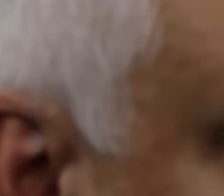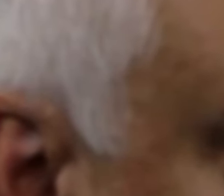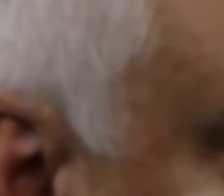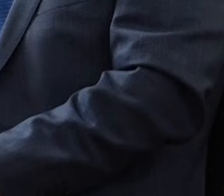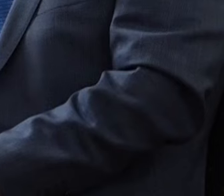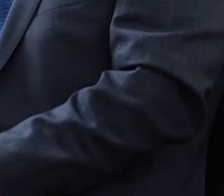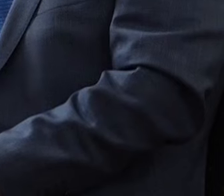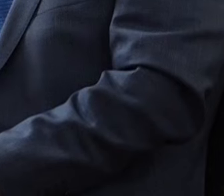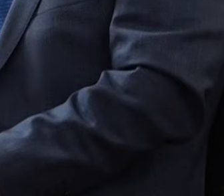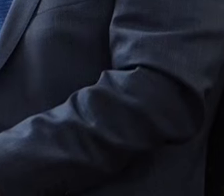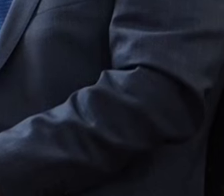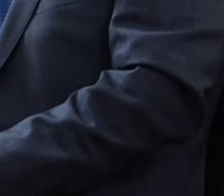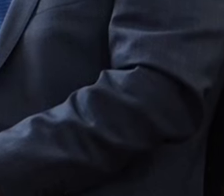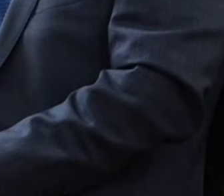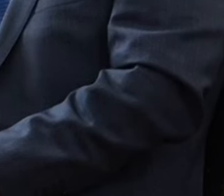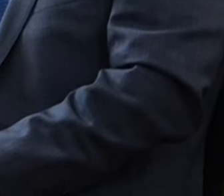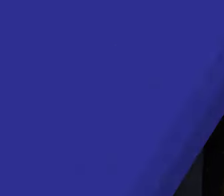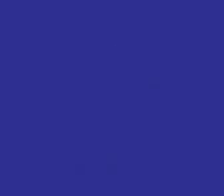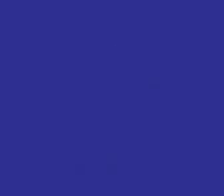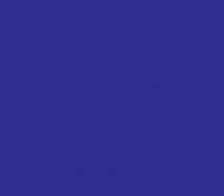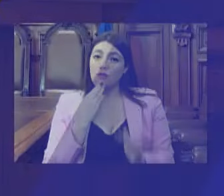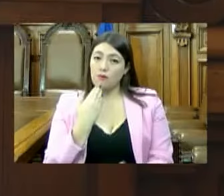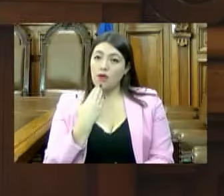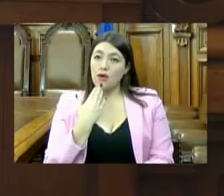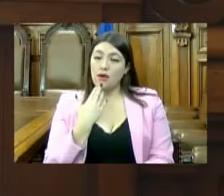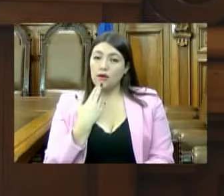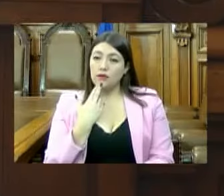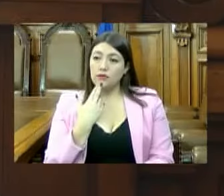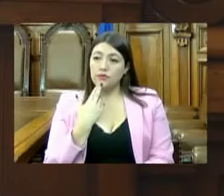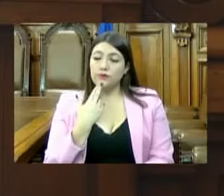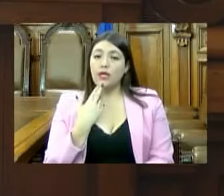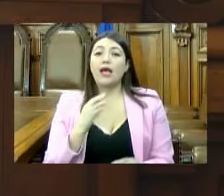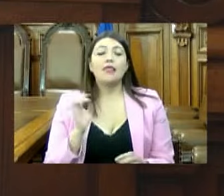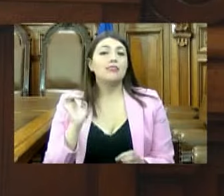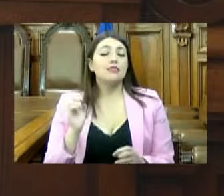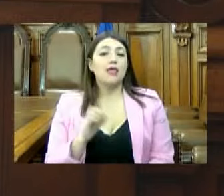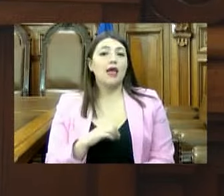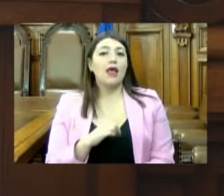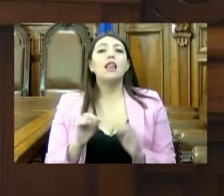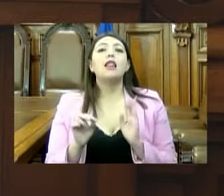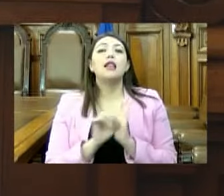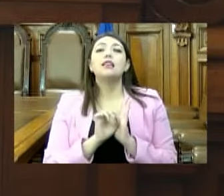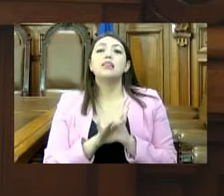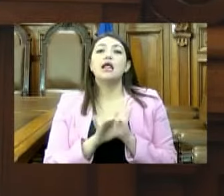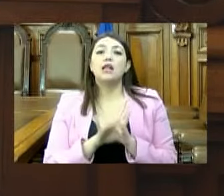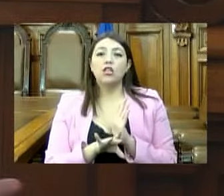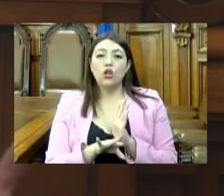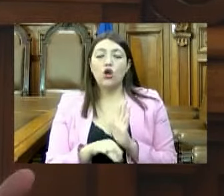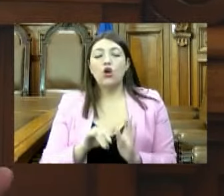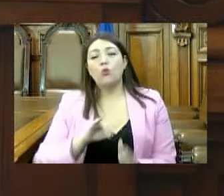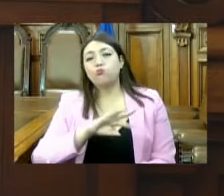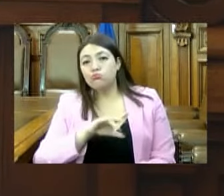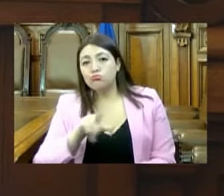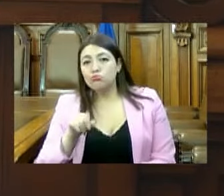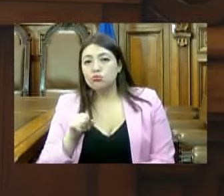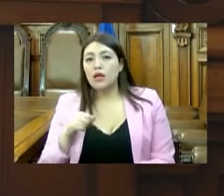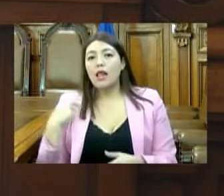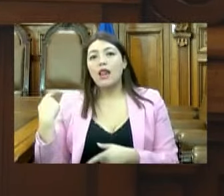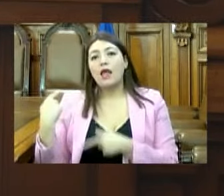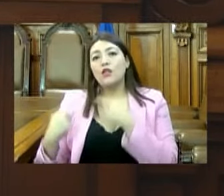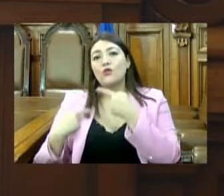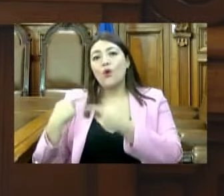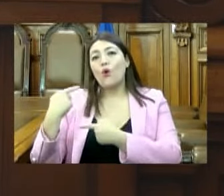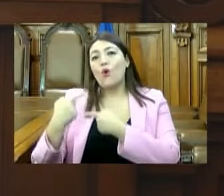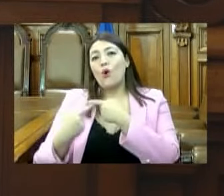de la casa, que a su vez incide en los delitos y que a su vez incide en la trayectoria de vida de las personas. Entonces lo que